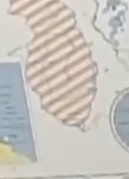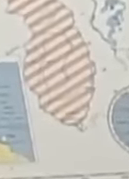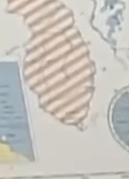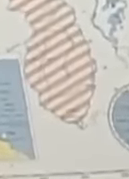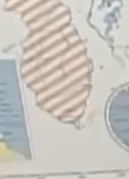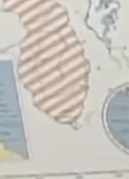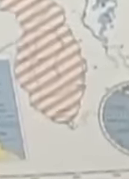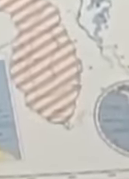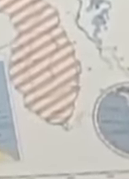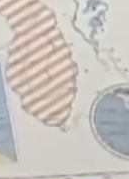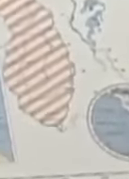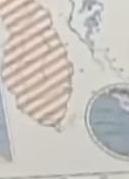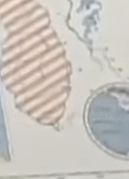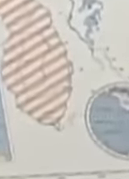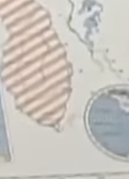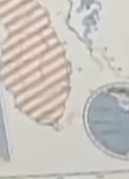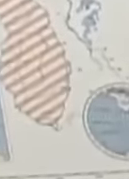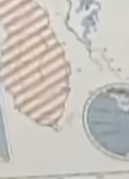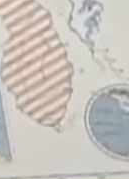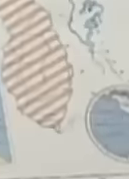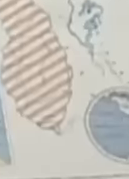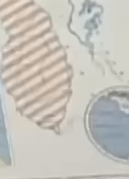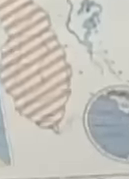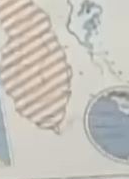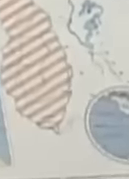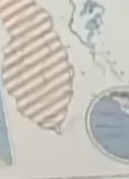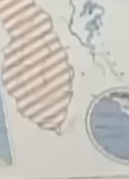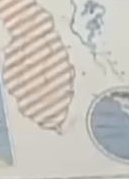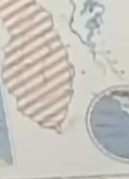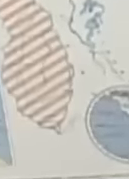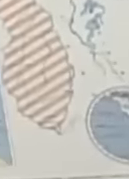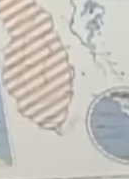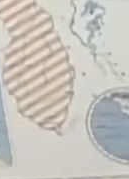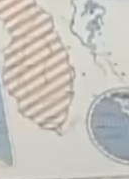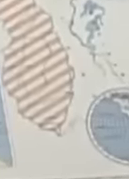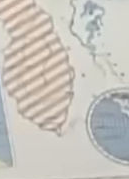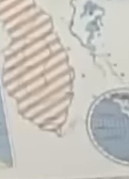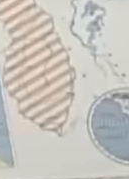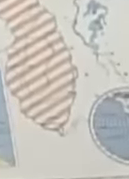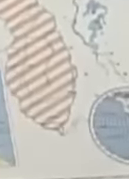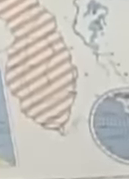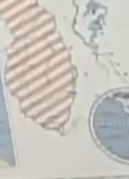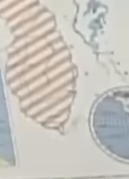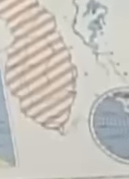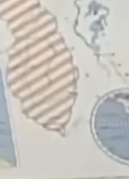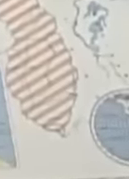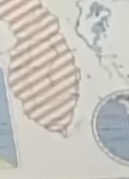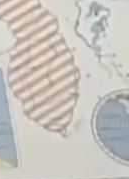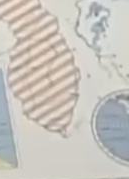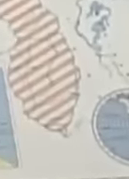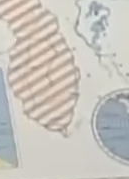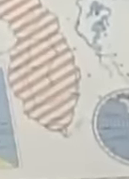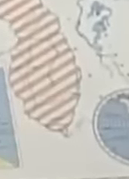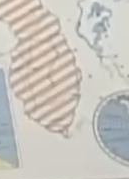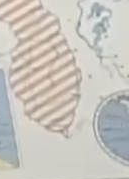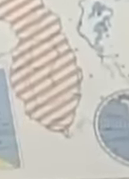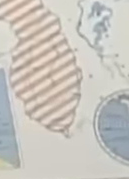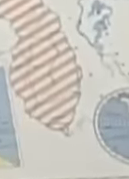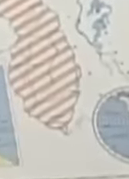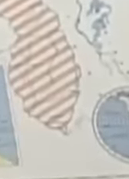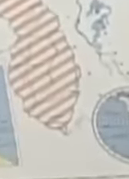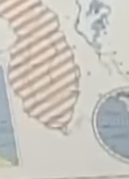odio contra el venezolano, contra nuestra historia. El expresidente Granger llegó a decir que Bolívar